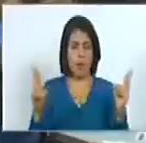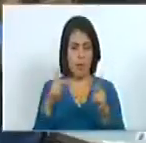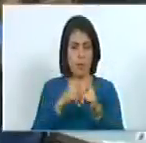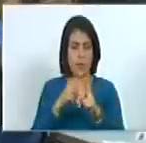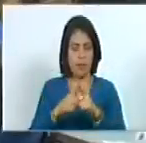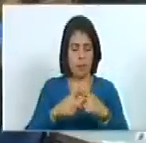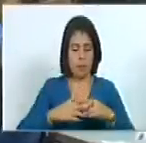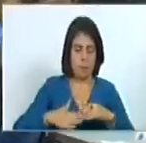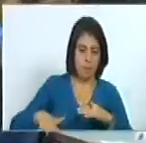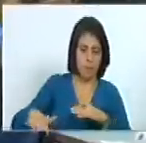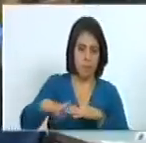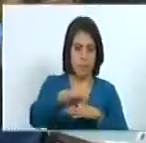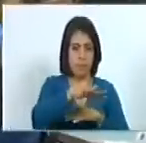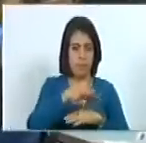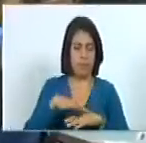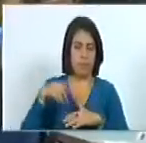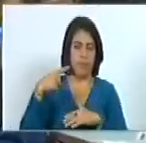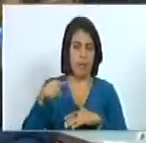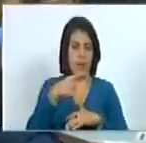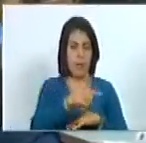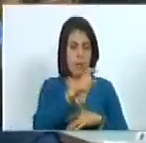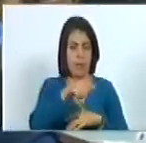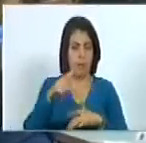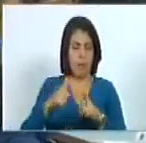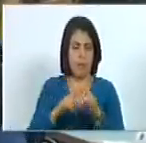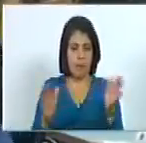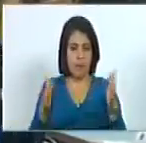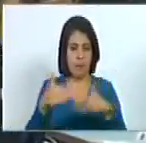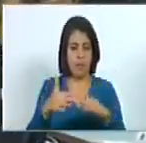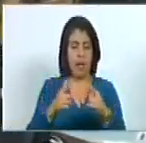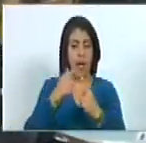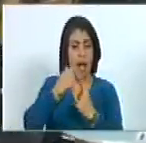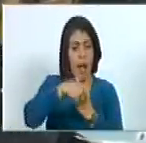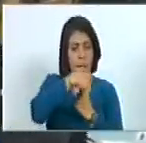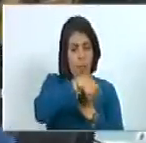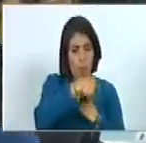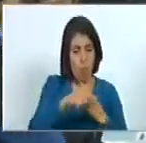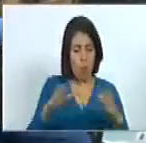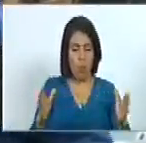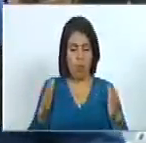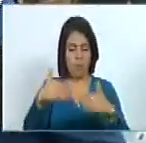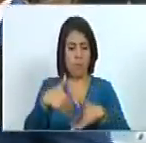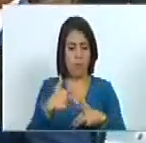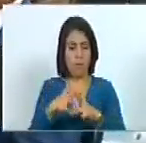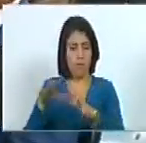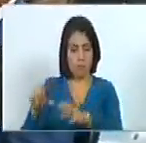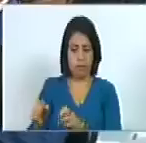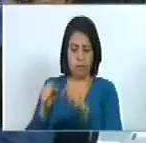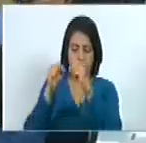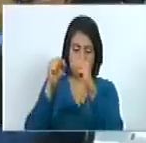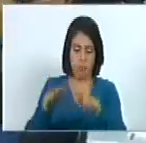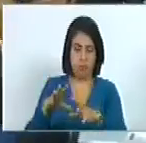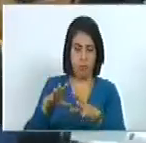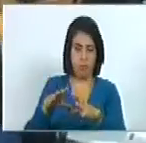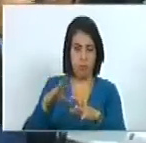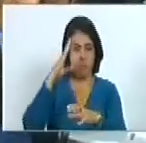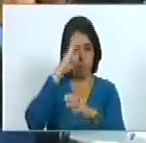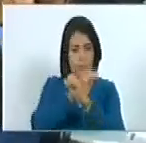un escenario donde hay unos huacales con cambures y un puñado de